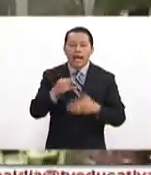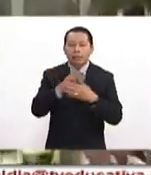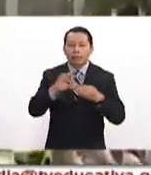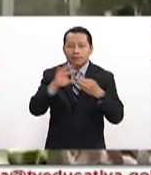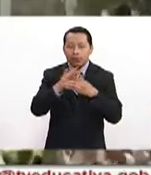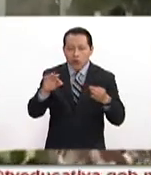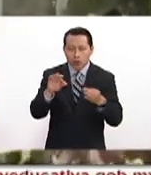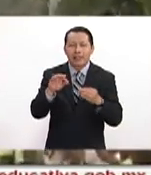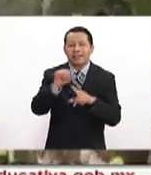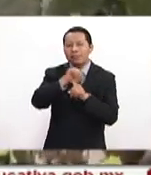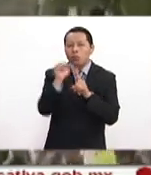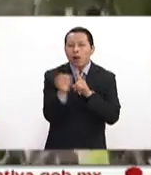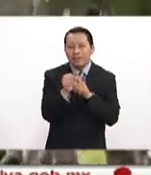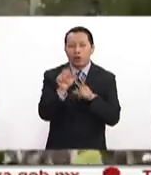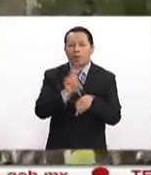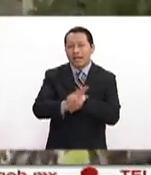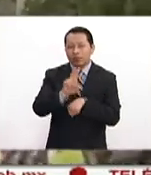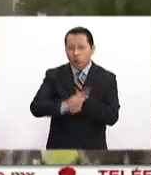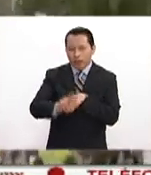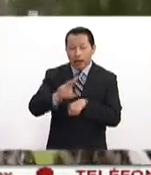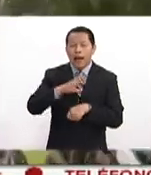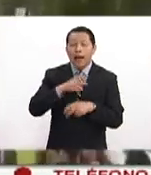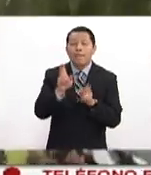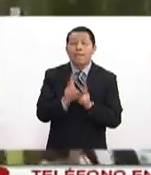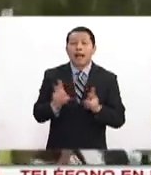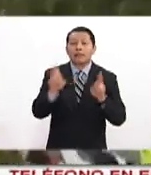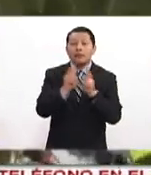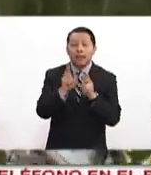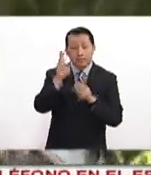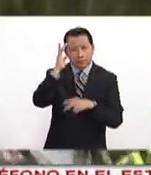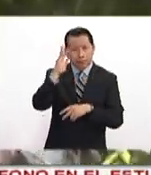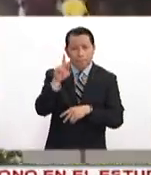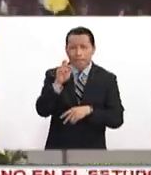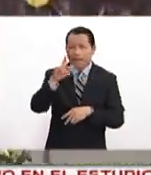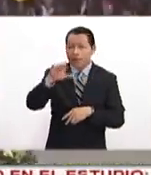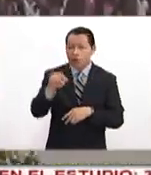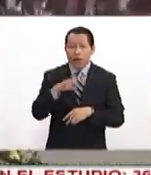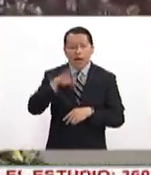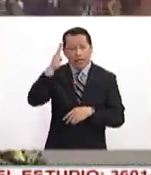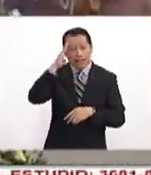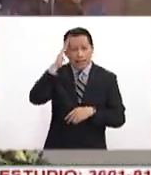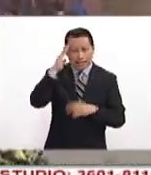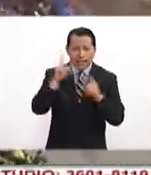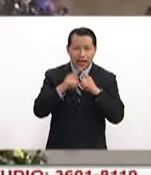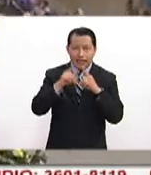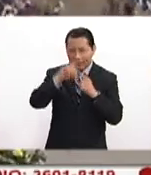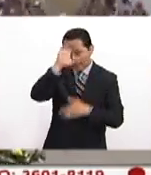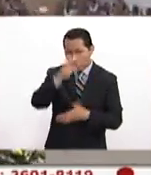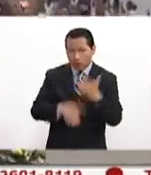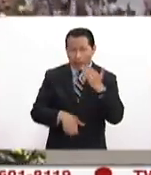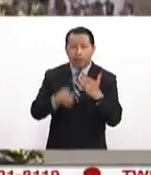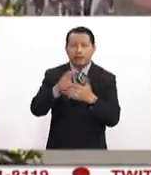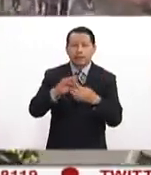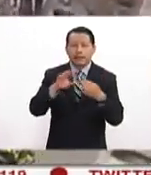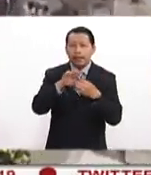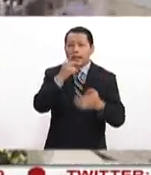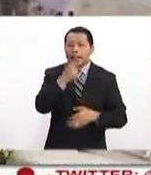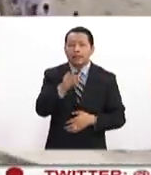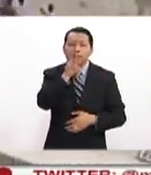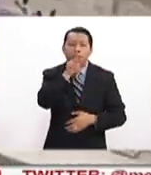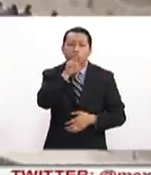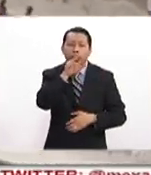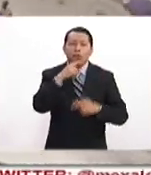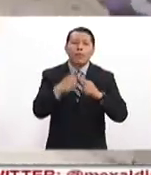situación en Venezuela. Al terminar el rezo del Ángelus en la plaza de San Pedro Claver, el líder de la Iglesia Católica expresó su preocupación por el